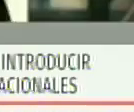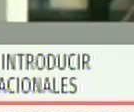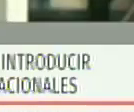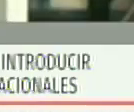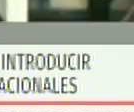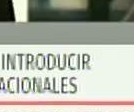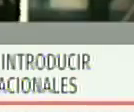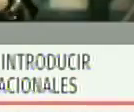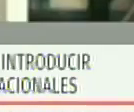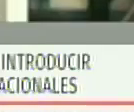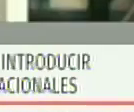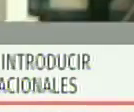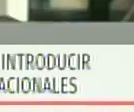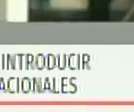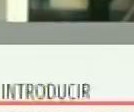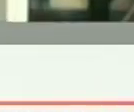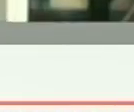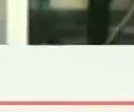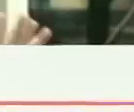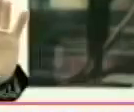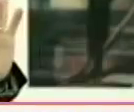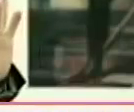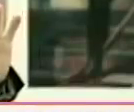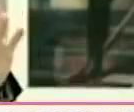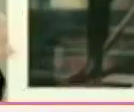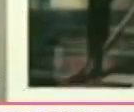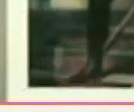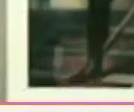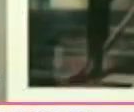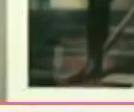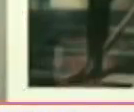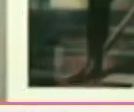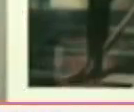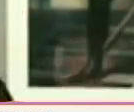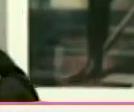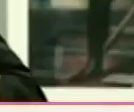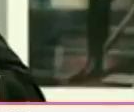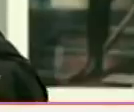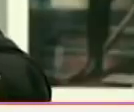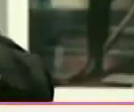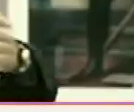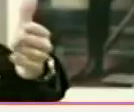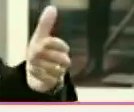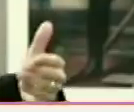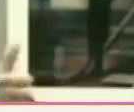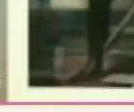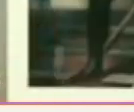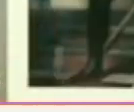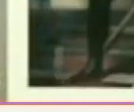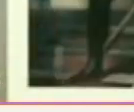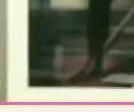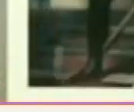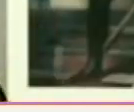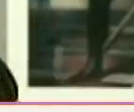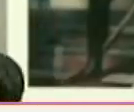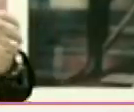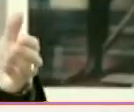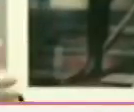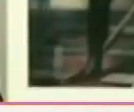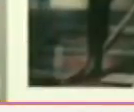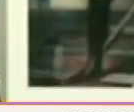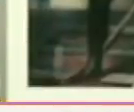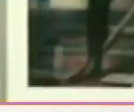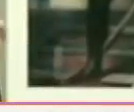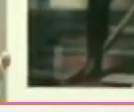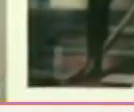dirigentes de un Estado no parte de la Corte. Pero ya ha habido en el desarrollo jurídico,